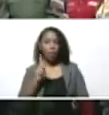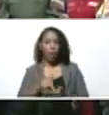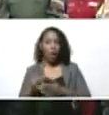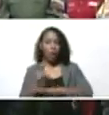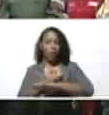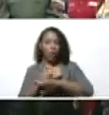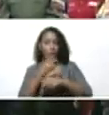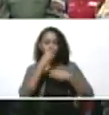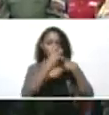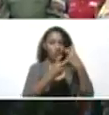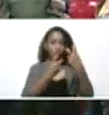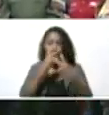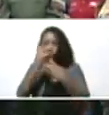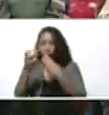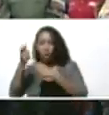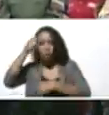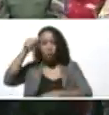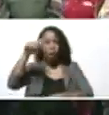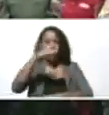recorriendo los pueblos,